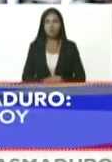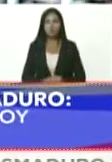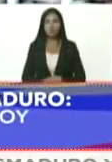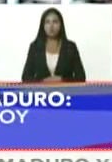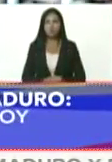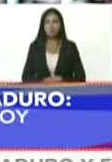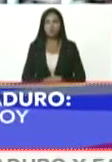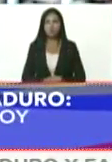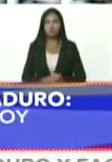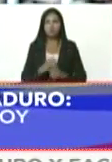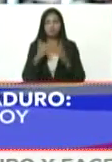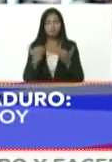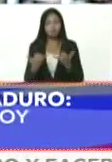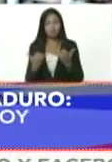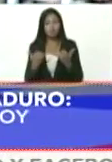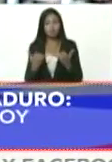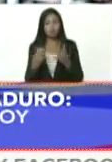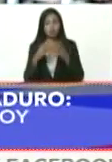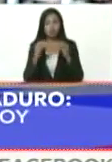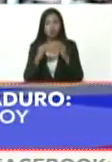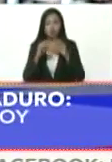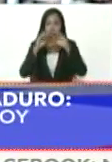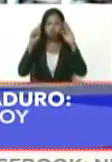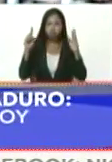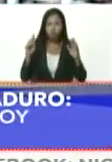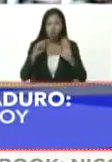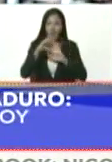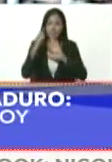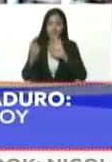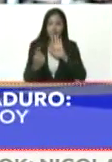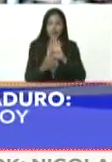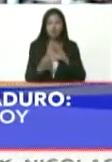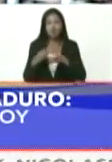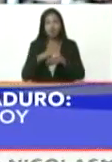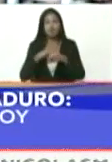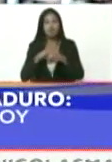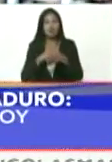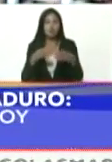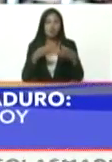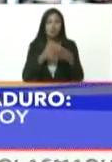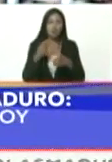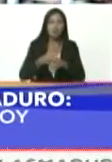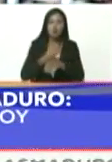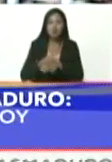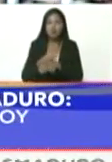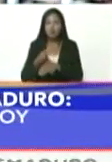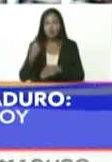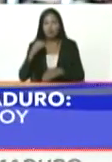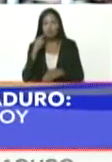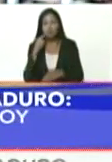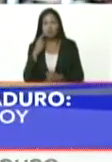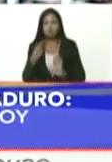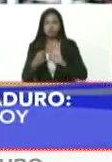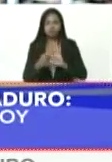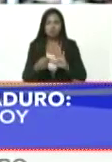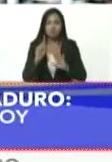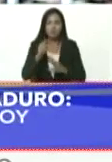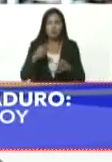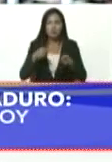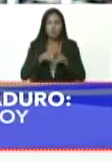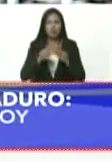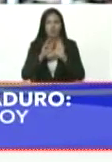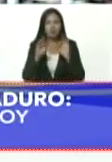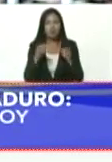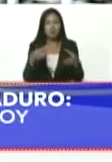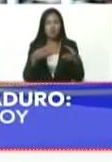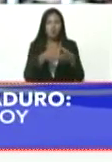Ahora, todos los ministerios, todo el equipo de gobierno como un equipo, tenemos que jugar como jugó ayer la